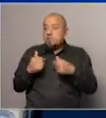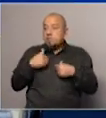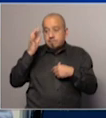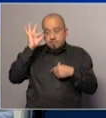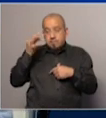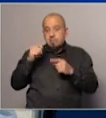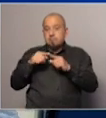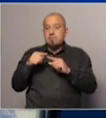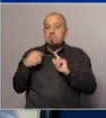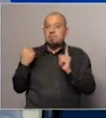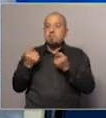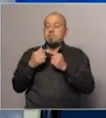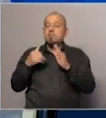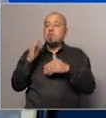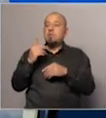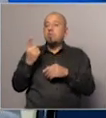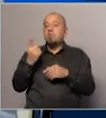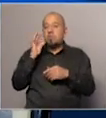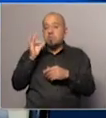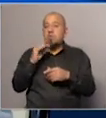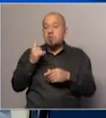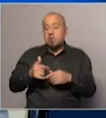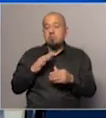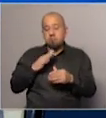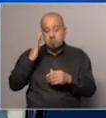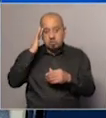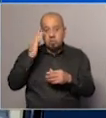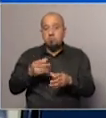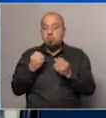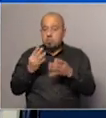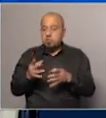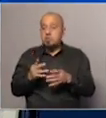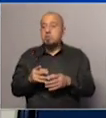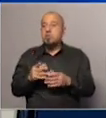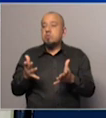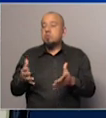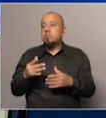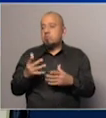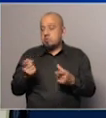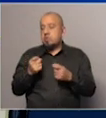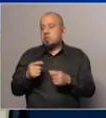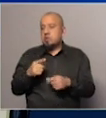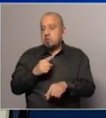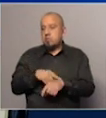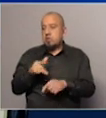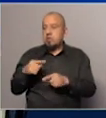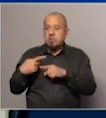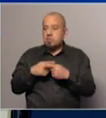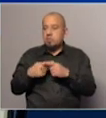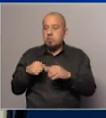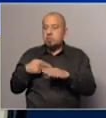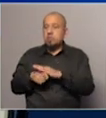que el movimiento popular ha demostrado más de una oportunidad tener mucha madurez y por eso mismo se merece un tiempo para discutirlo